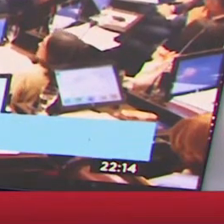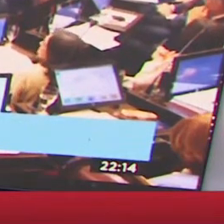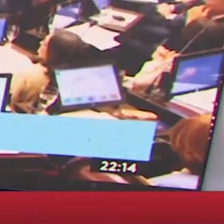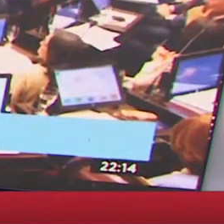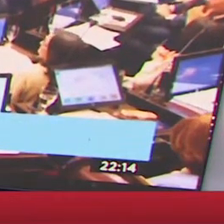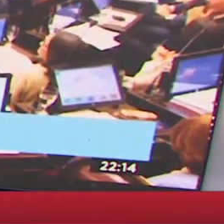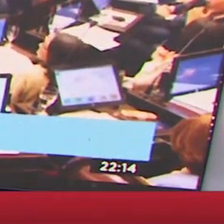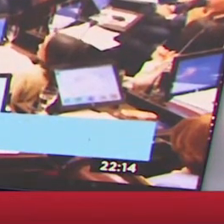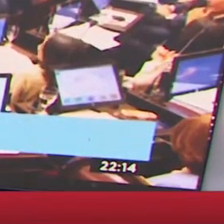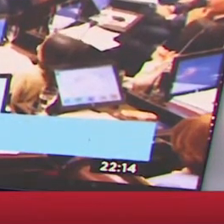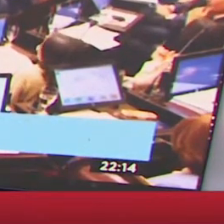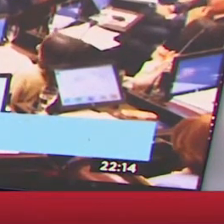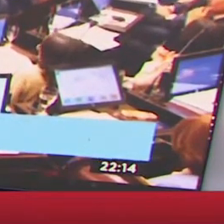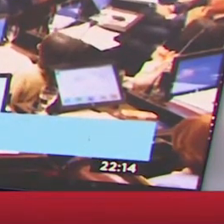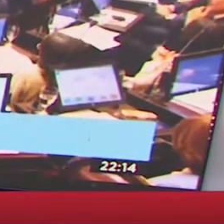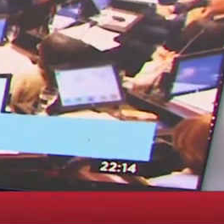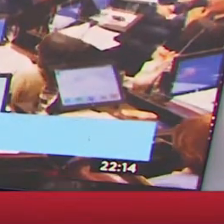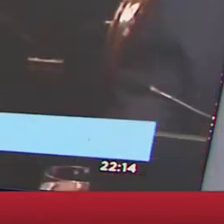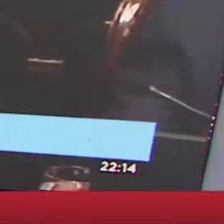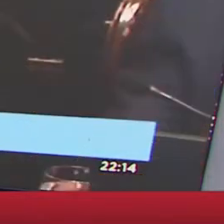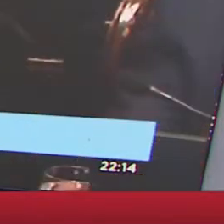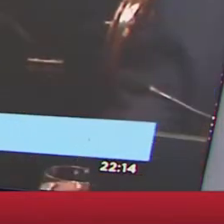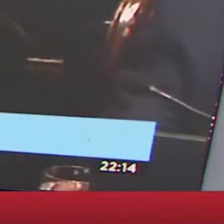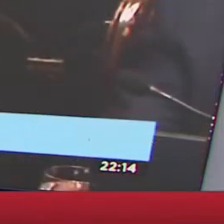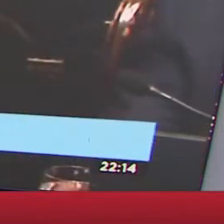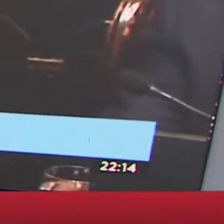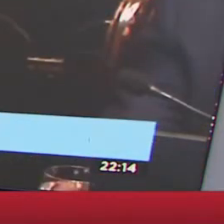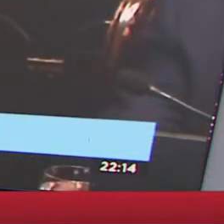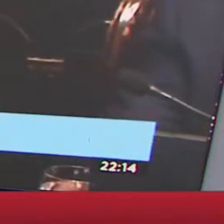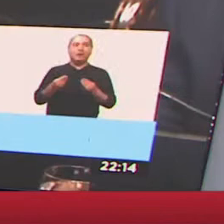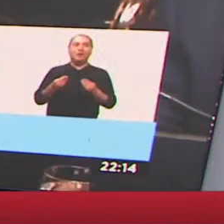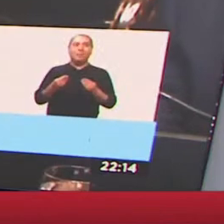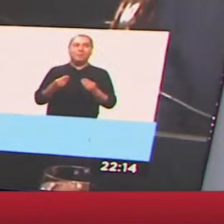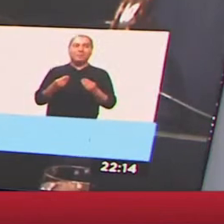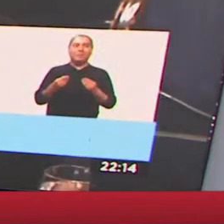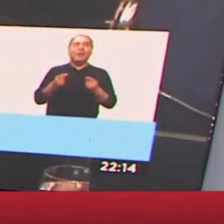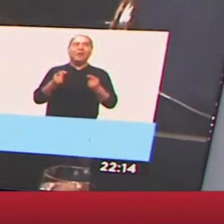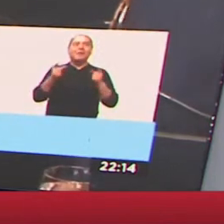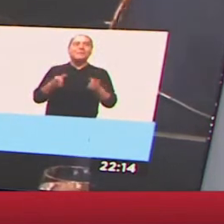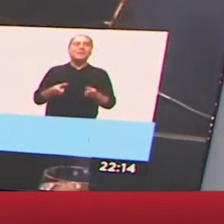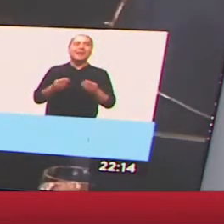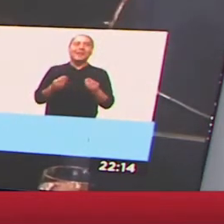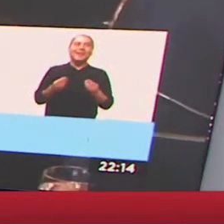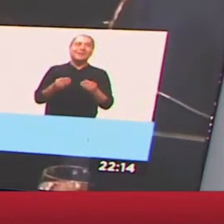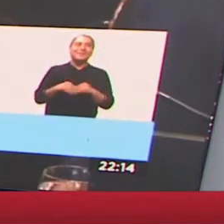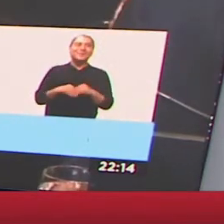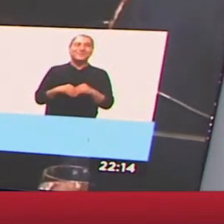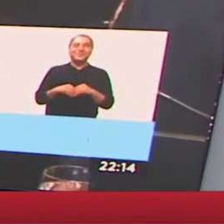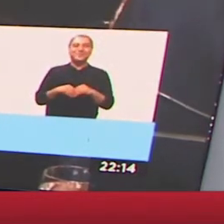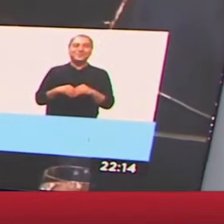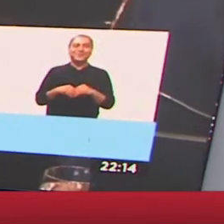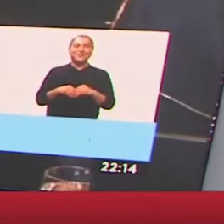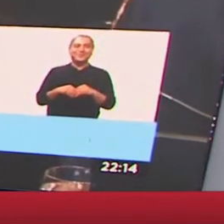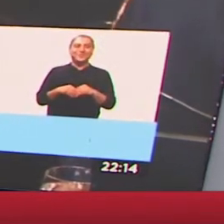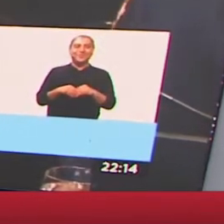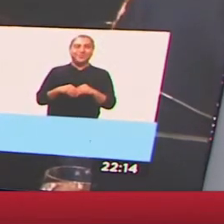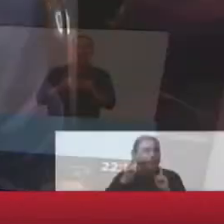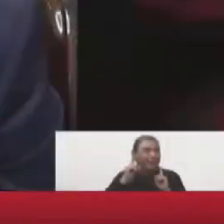afrenta del kirchnerismo contra la Corte, haciendo un paralelismo entre los jueces del alto tribunal y los competidores del Bailando por un